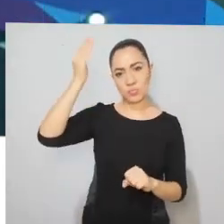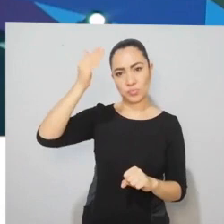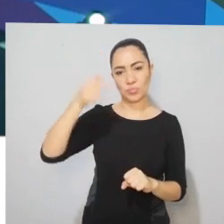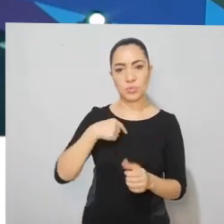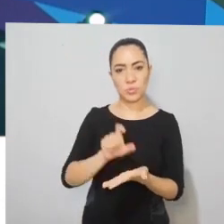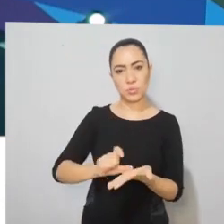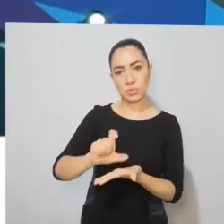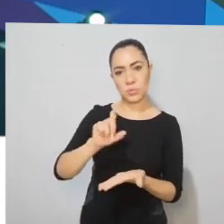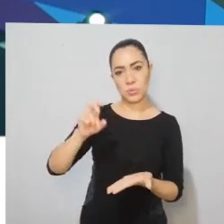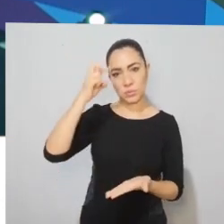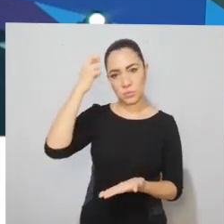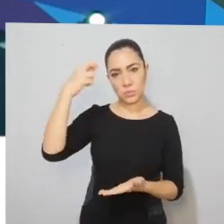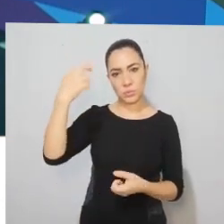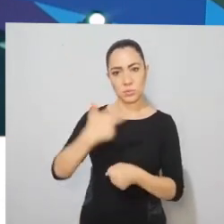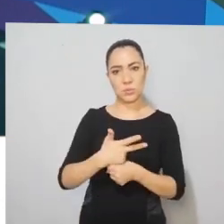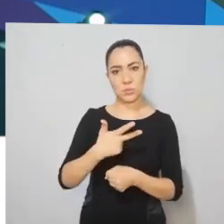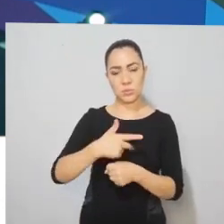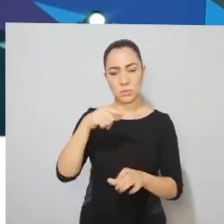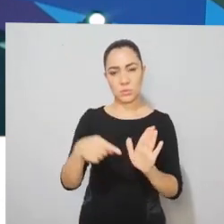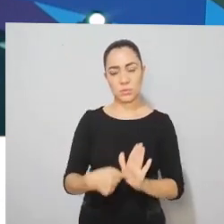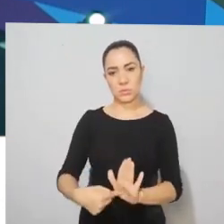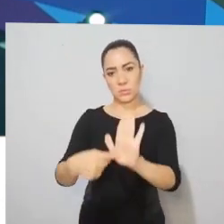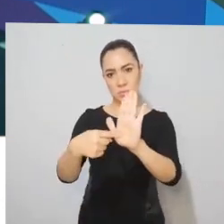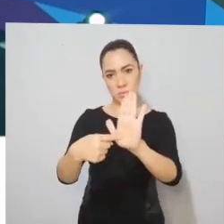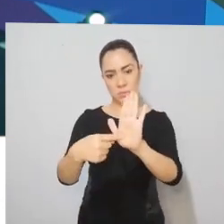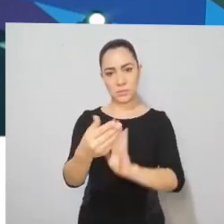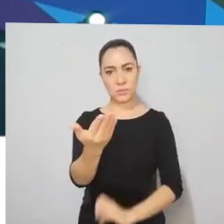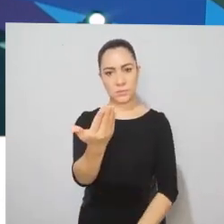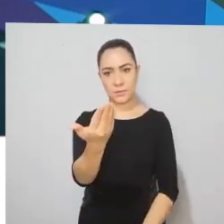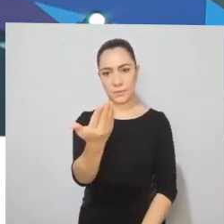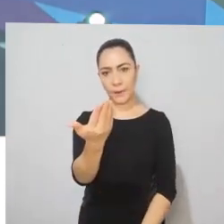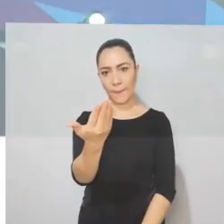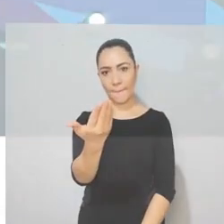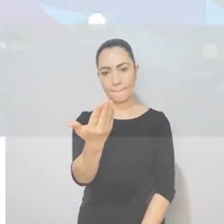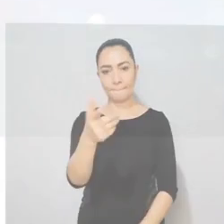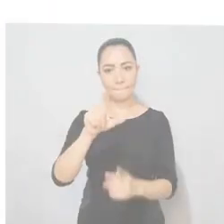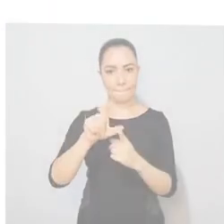que el Colegio de Psicólogos de Guatemala deja con ustedes Al Tambor de la Tribu.